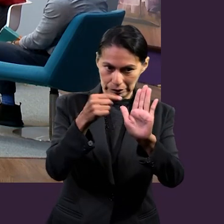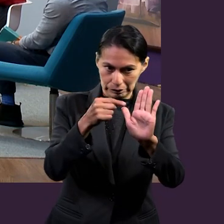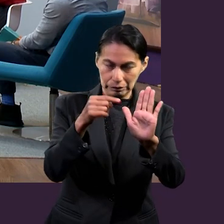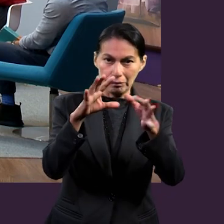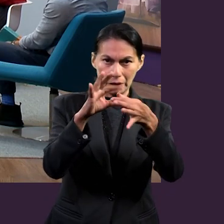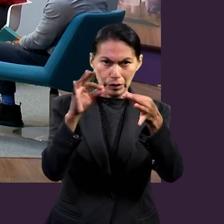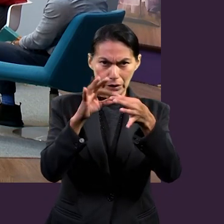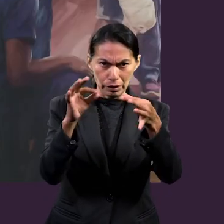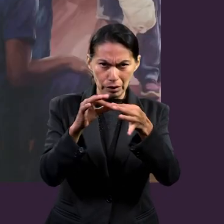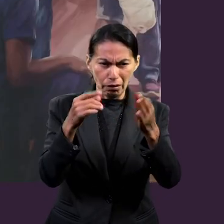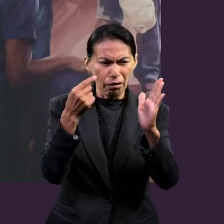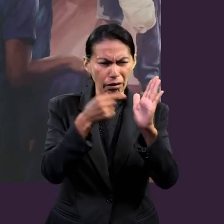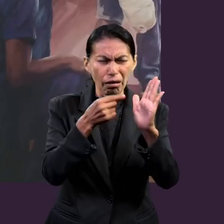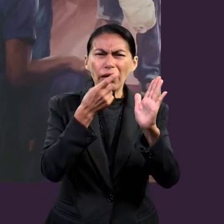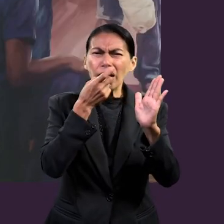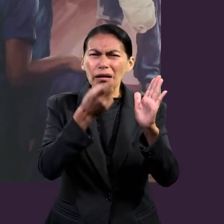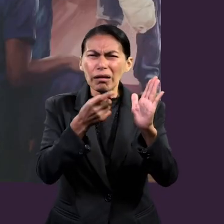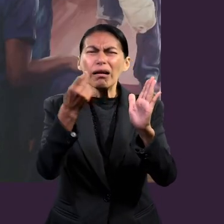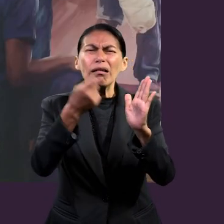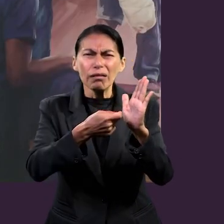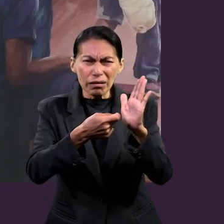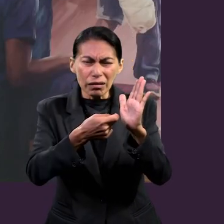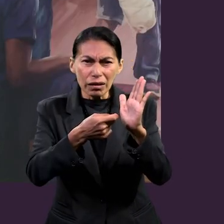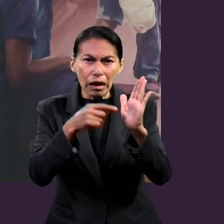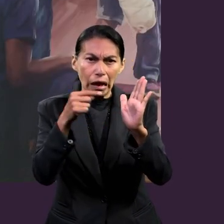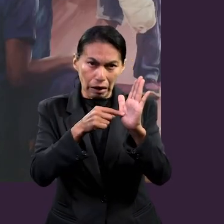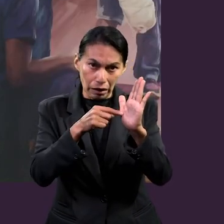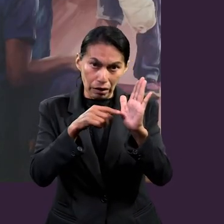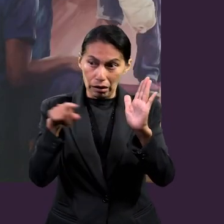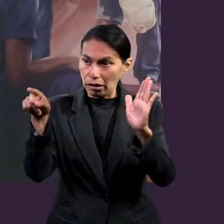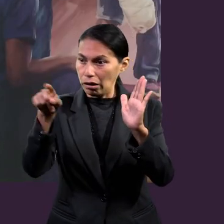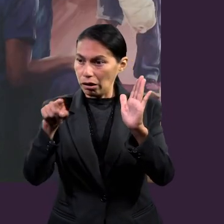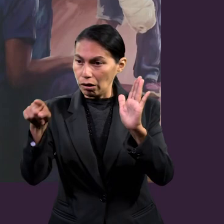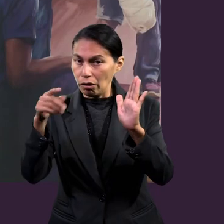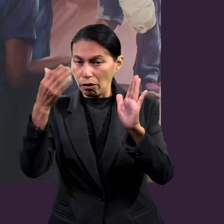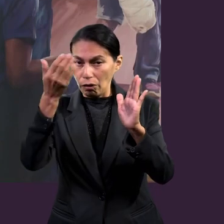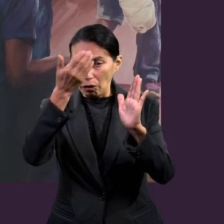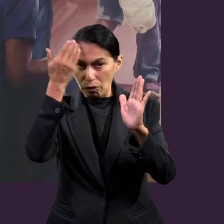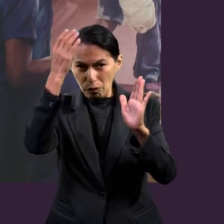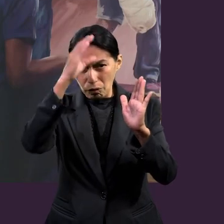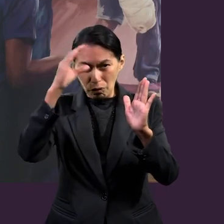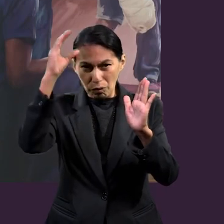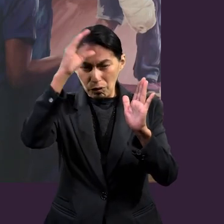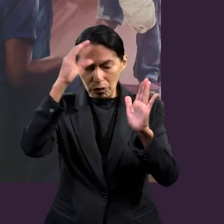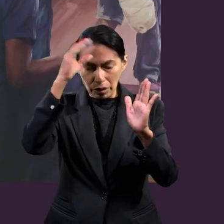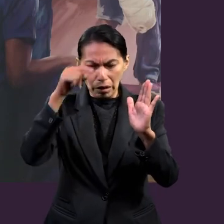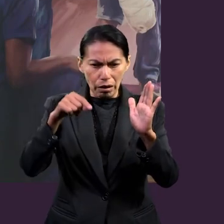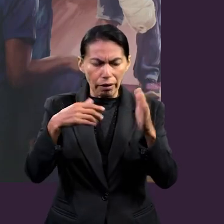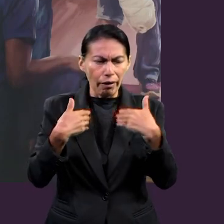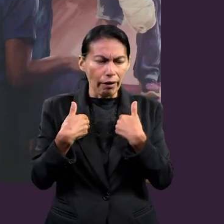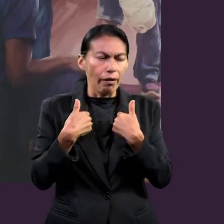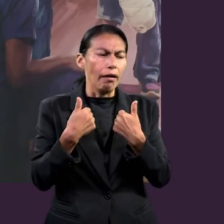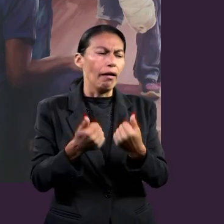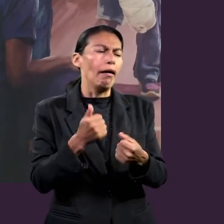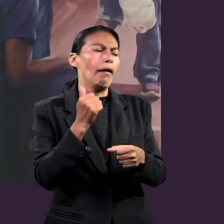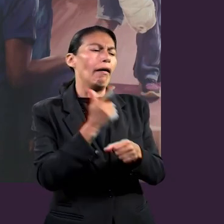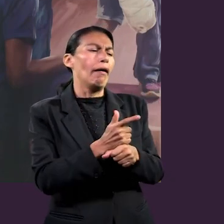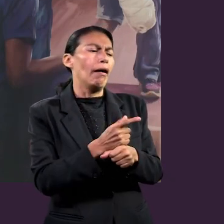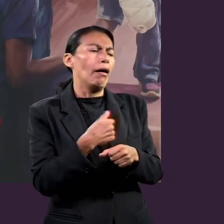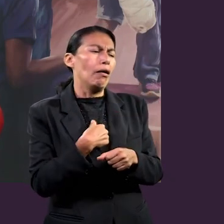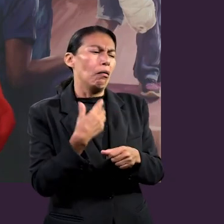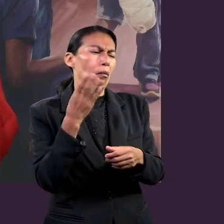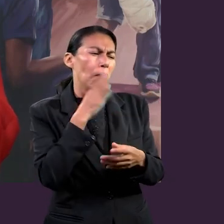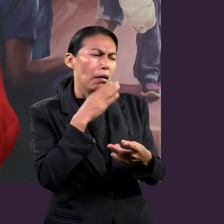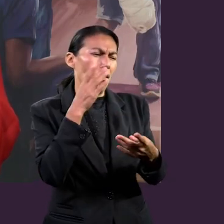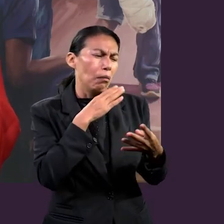palabra de Dios. Entonces, explícale lo que dice la palabra de Dios y en su cultura, que no va de acuerdo